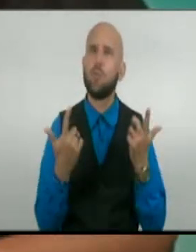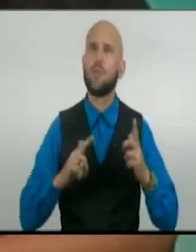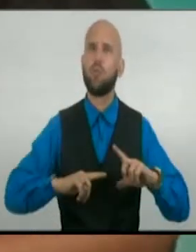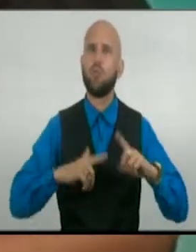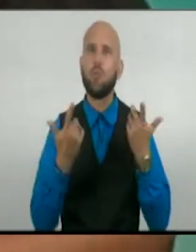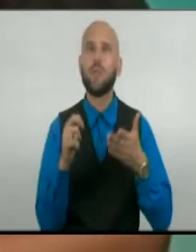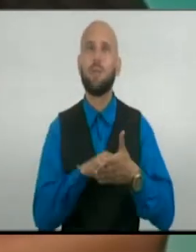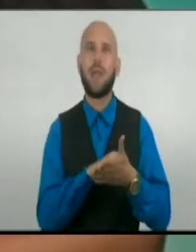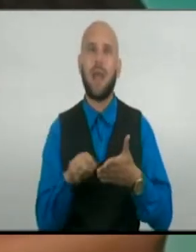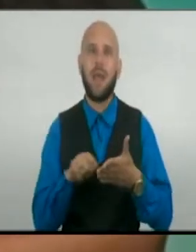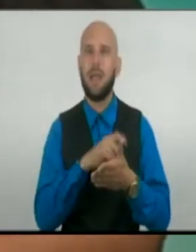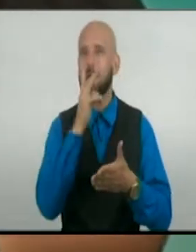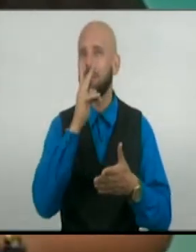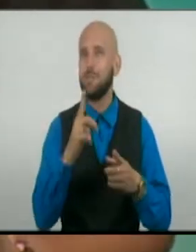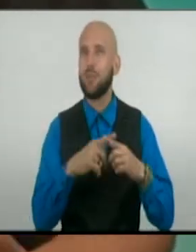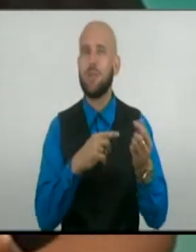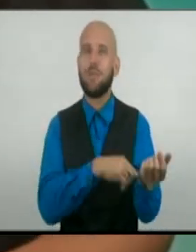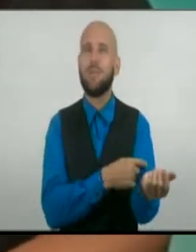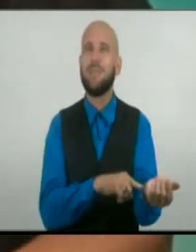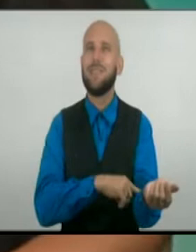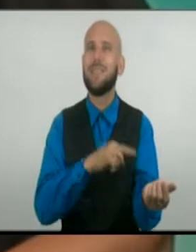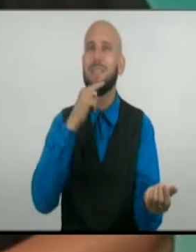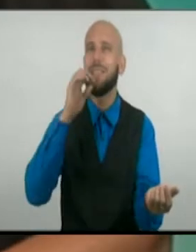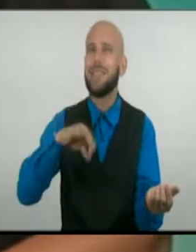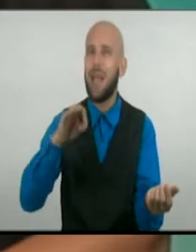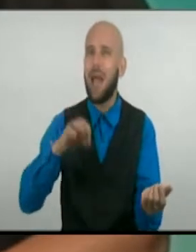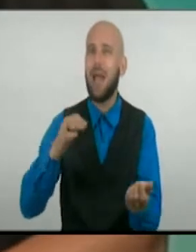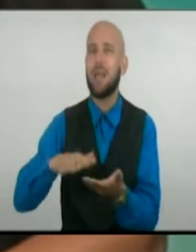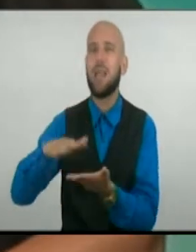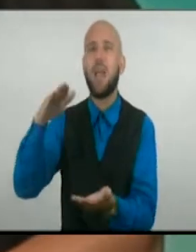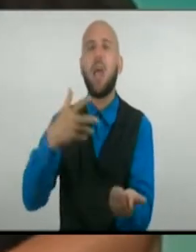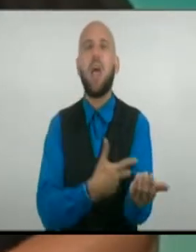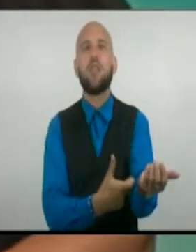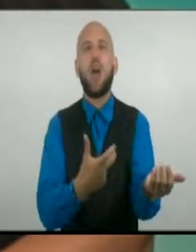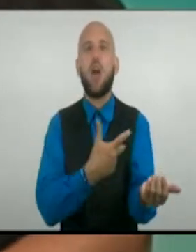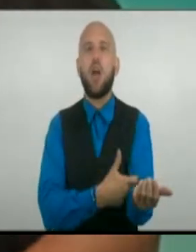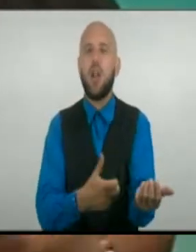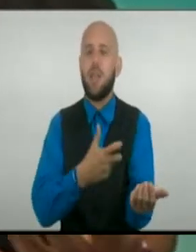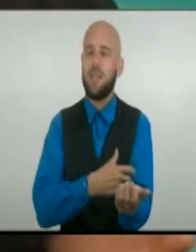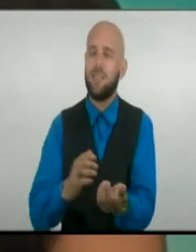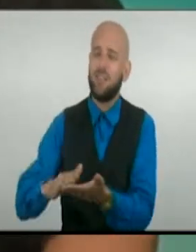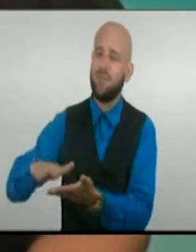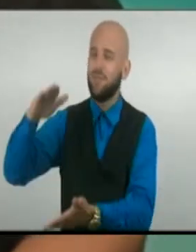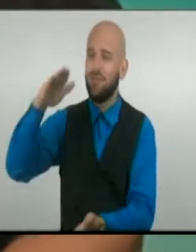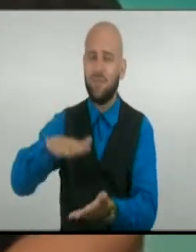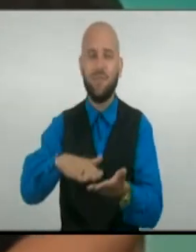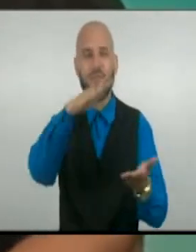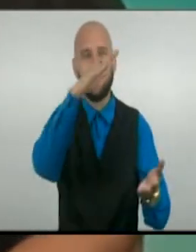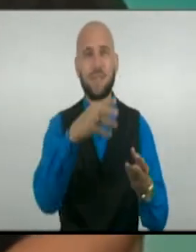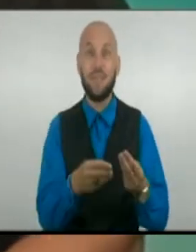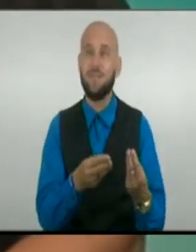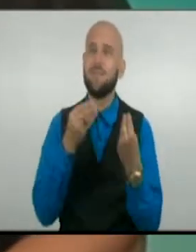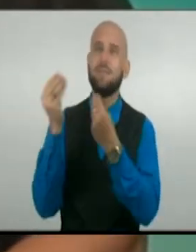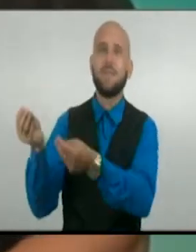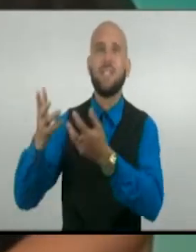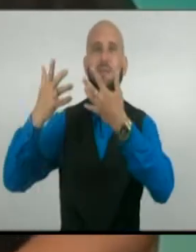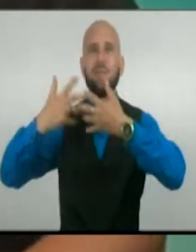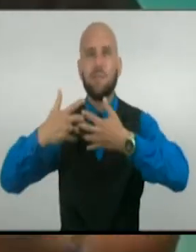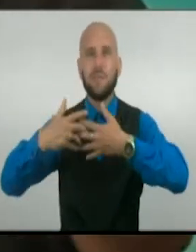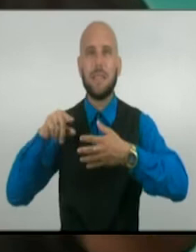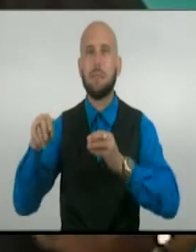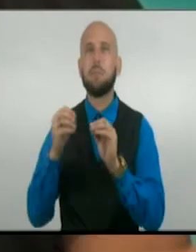en cuanto a la donación de sangre y por supuesto la entrega a la industria para